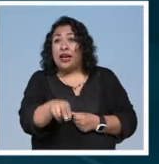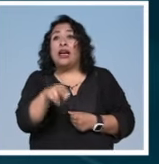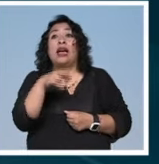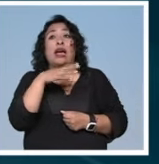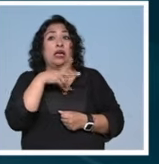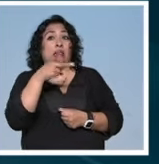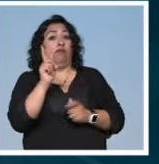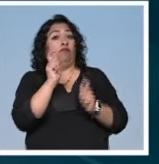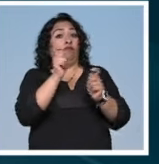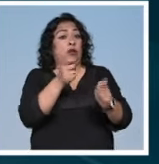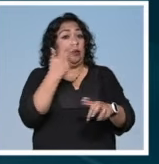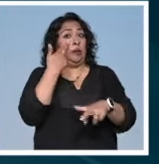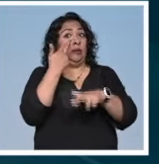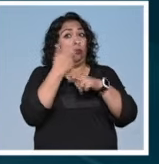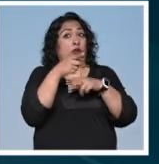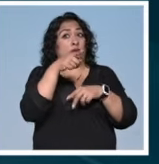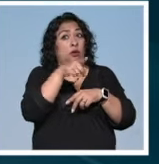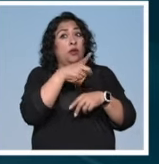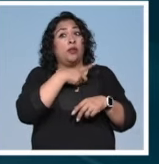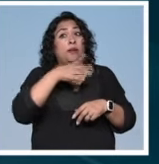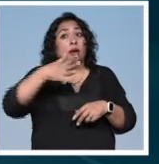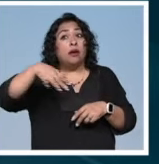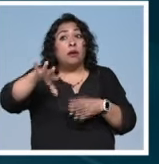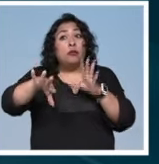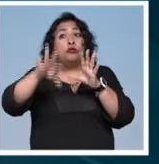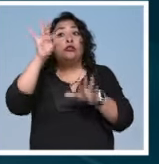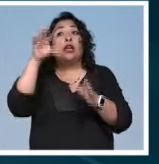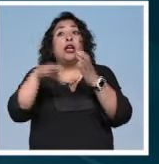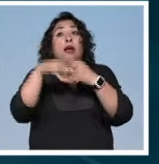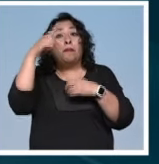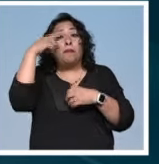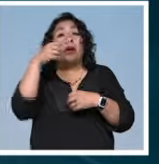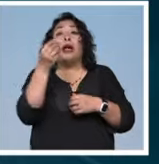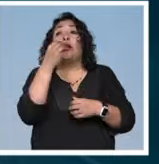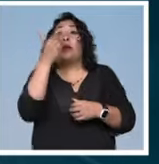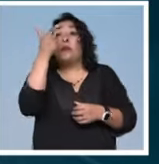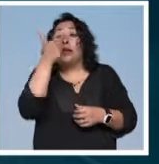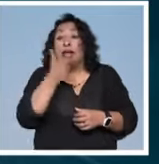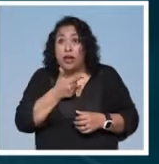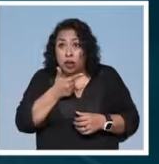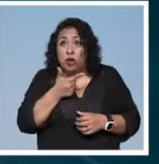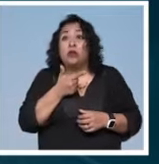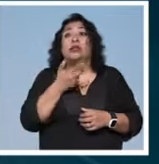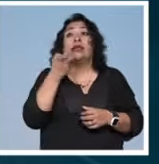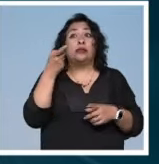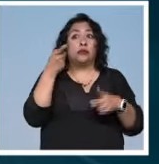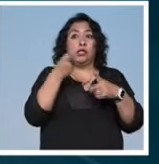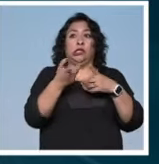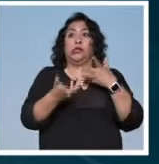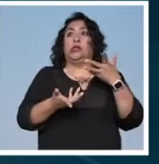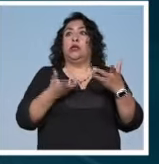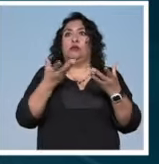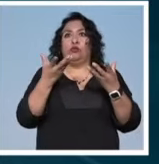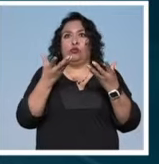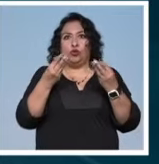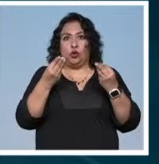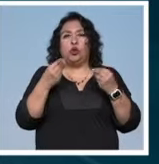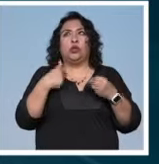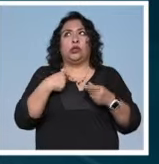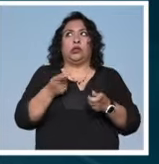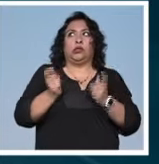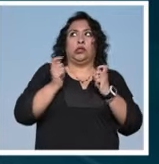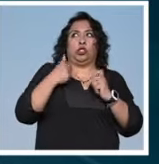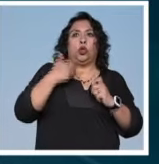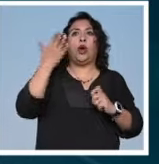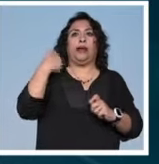muy importante misión, que es conseguir los ingredientes que hacen falta para la cena, que yo creo que es una misión que a muchos nos tocó cumplir cuando